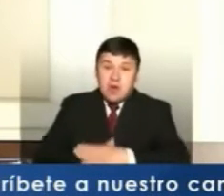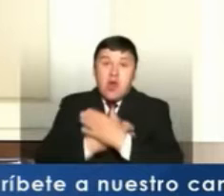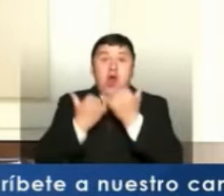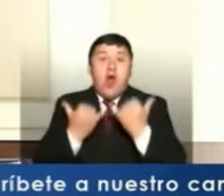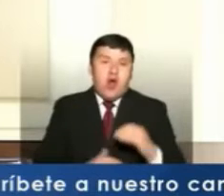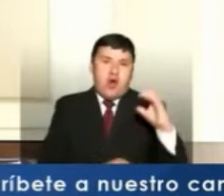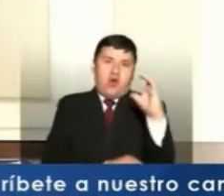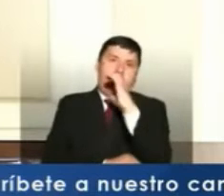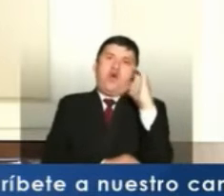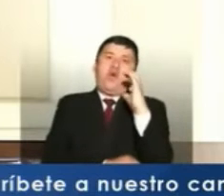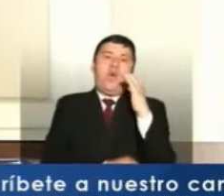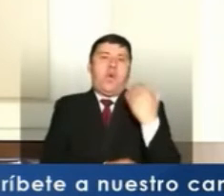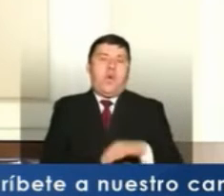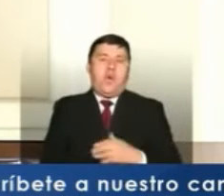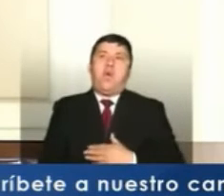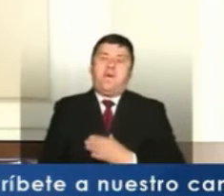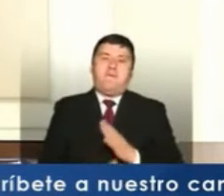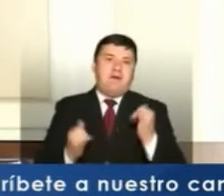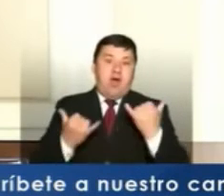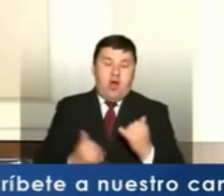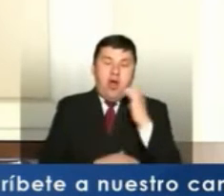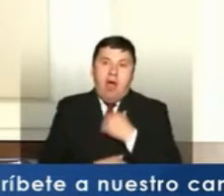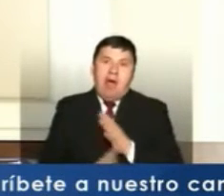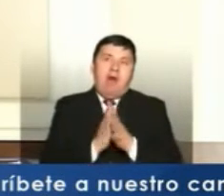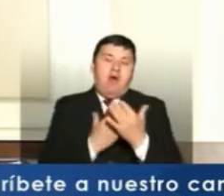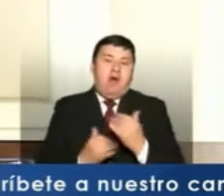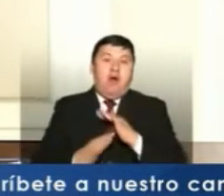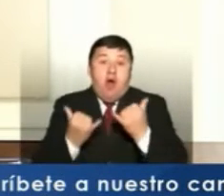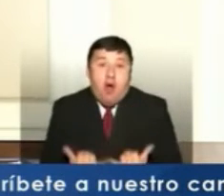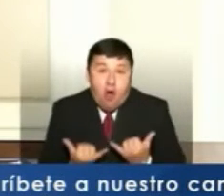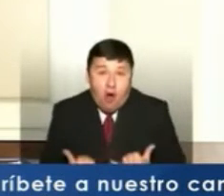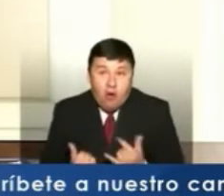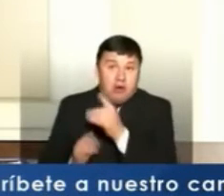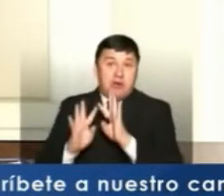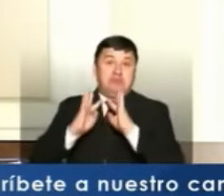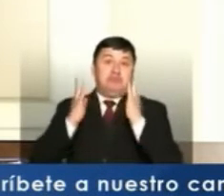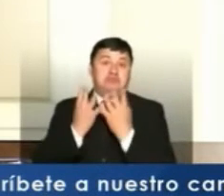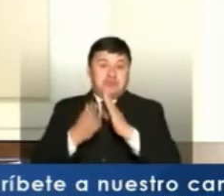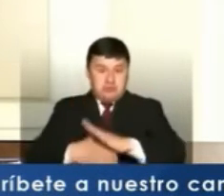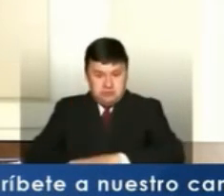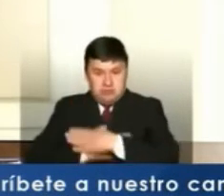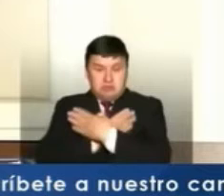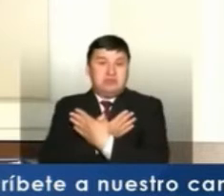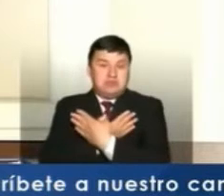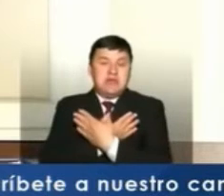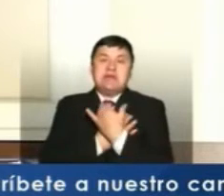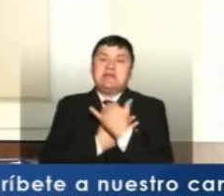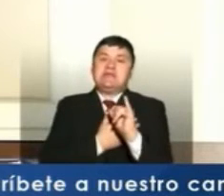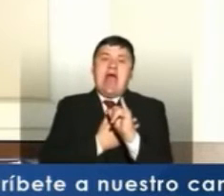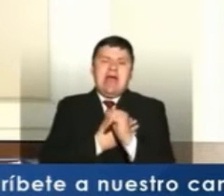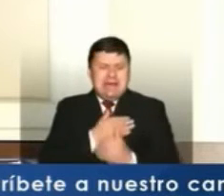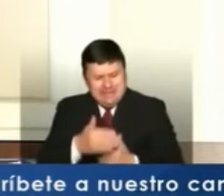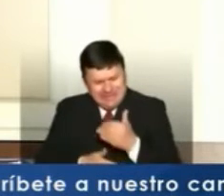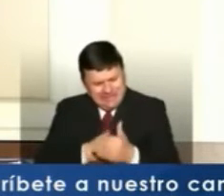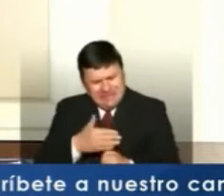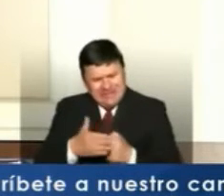Colombia tiene un gran motivo de felicidad. Hoy el Congreso de la República ha sacado adelante